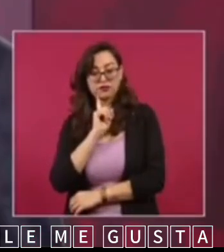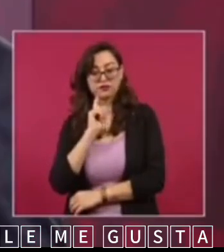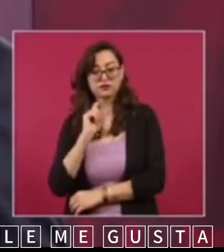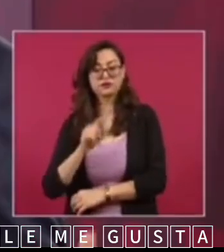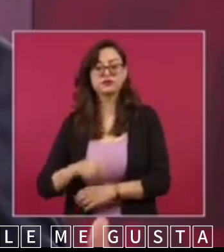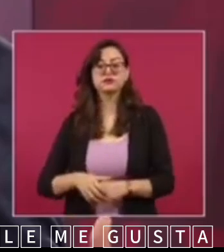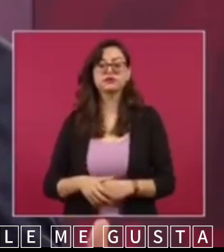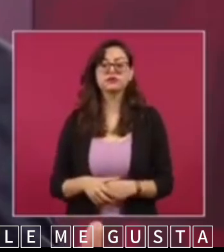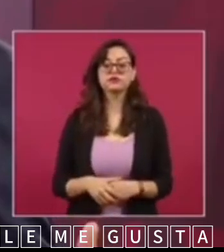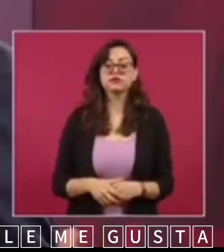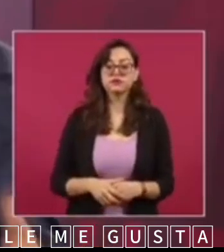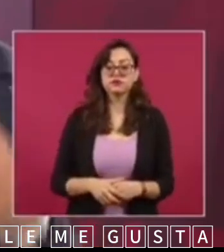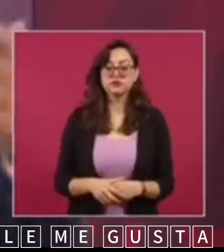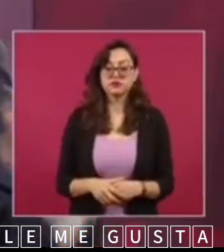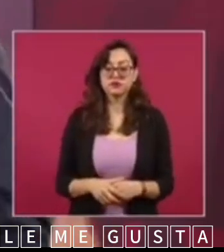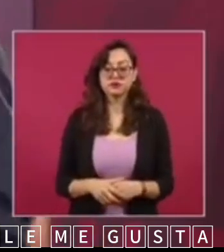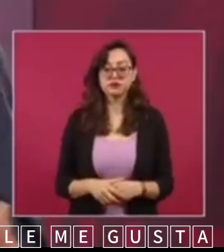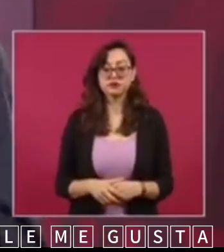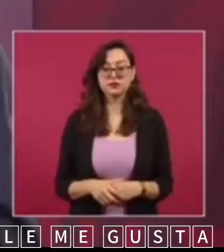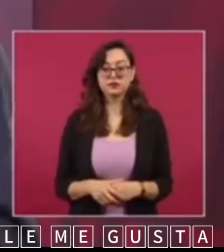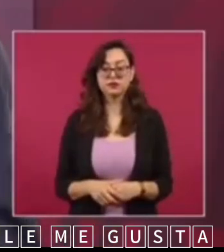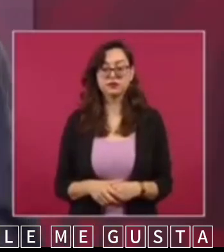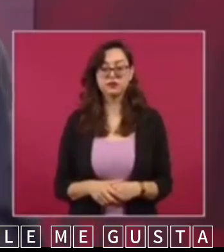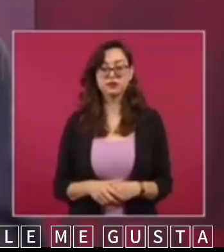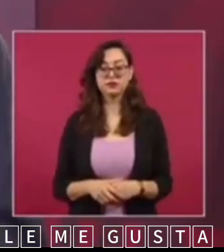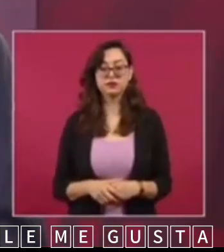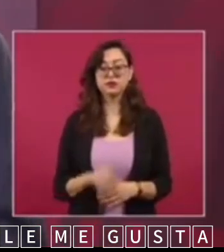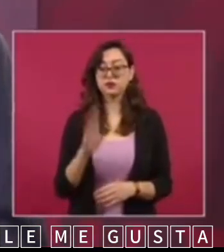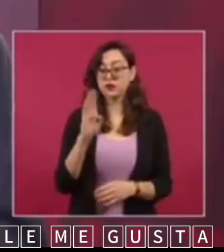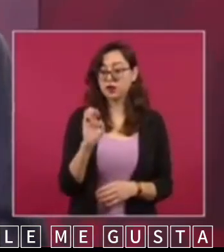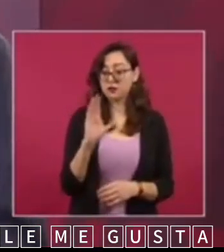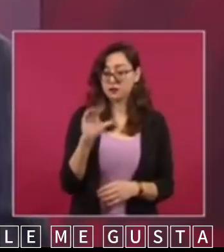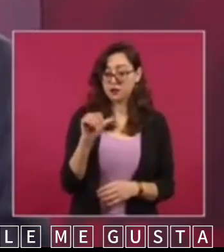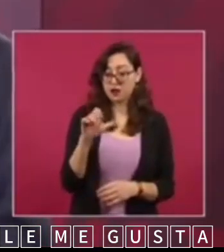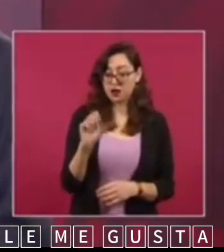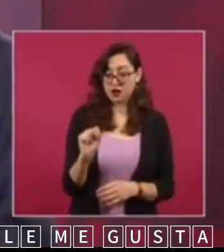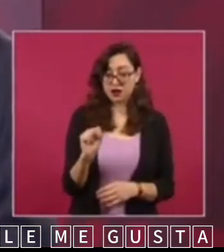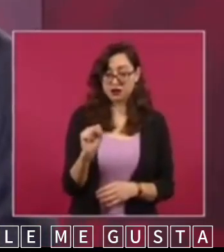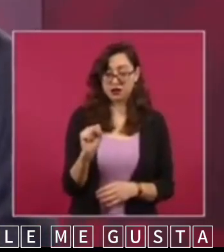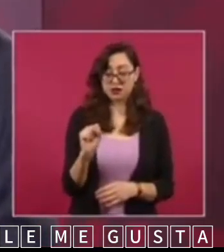En las becas, que son